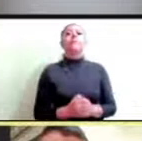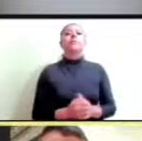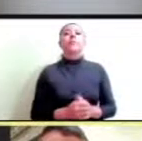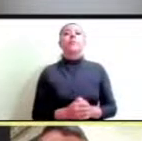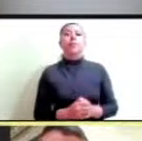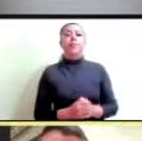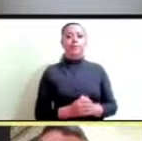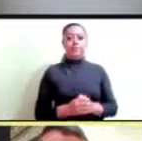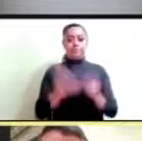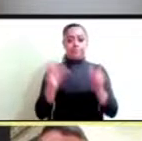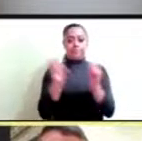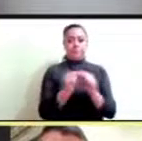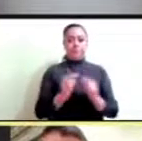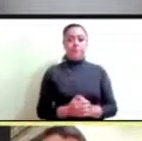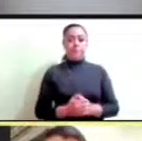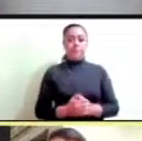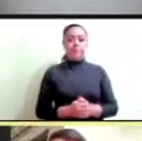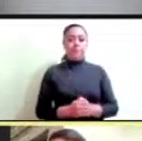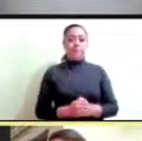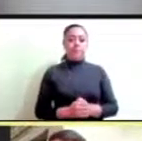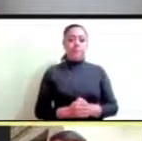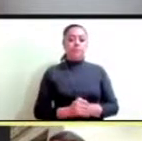cuánto.